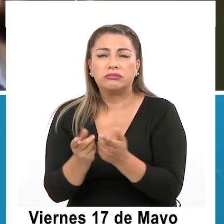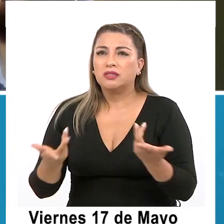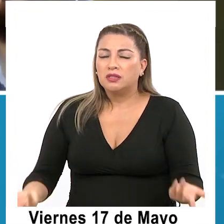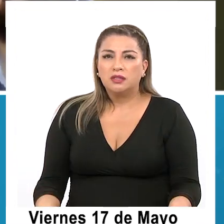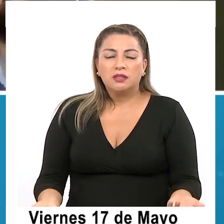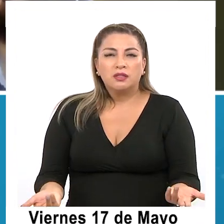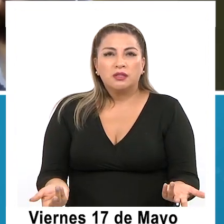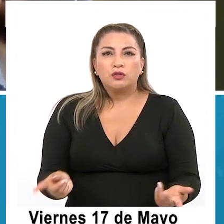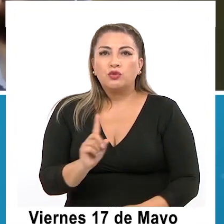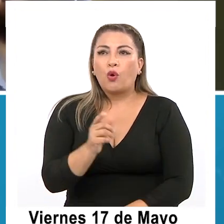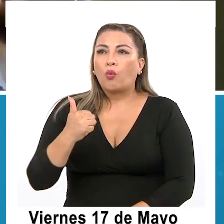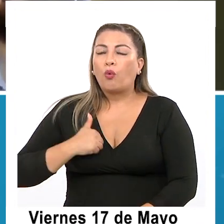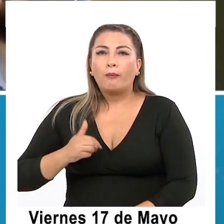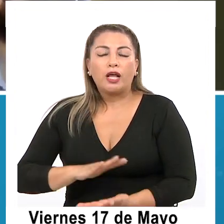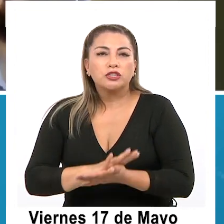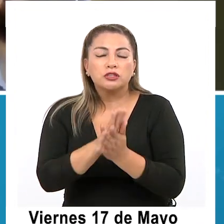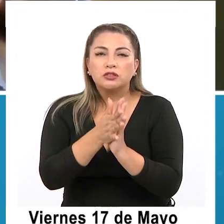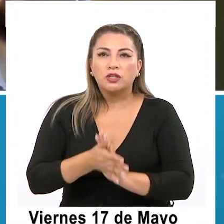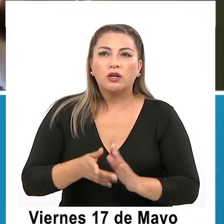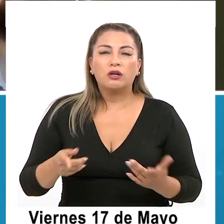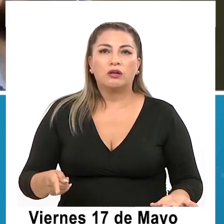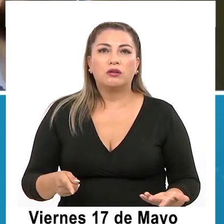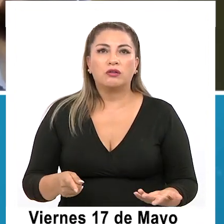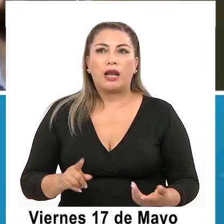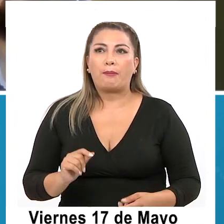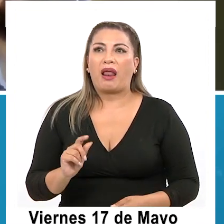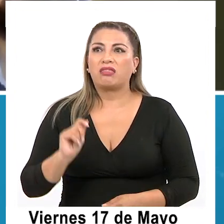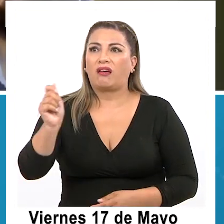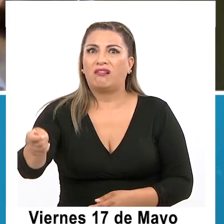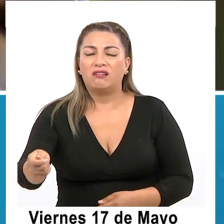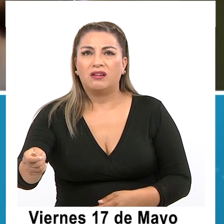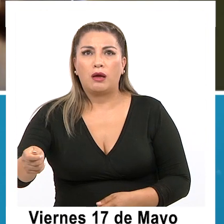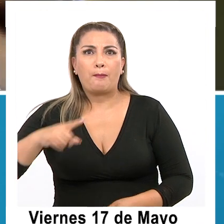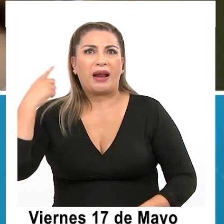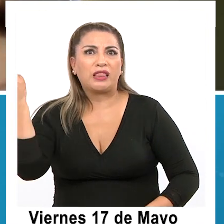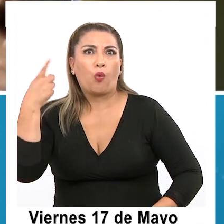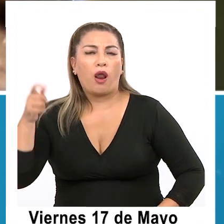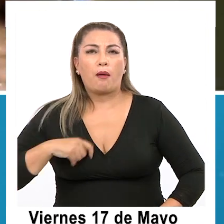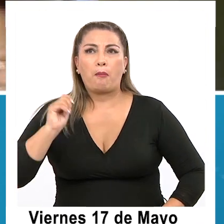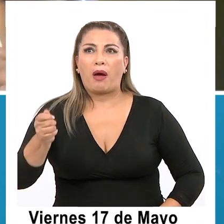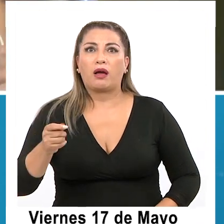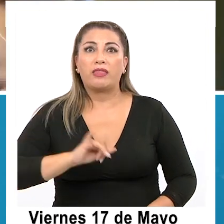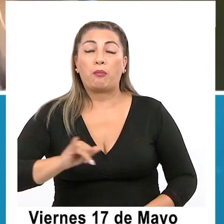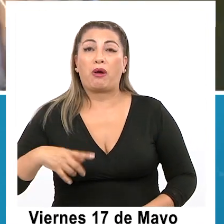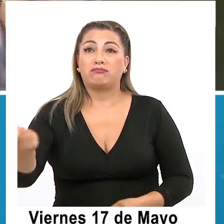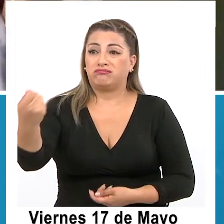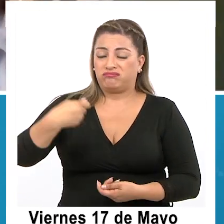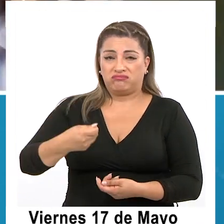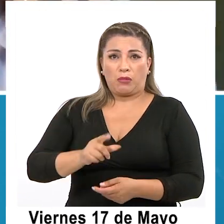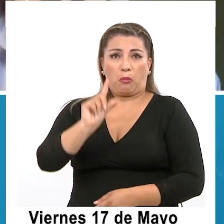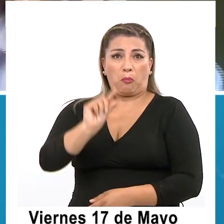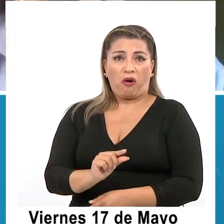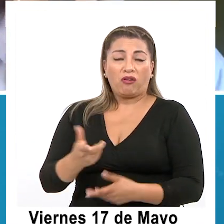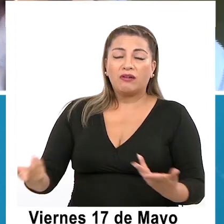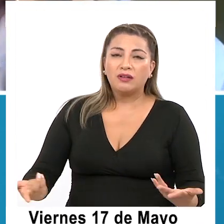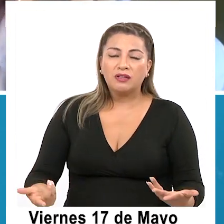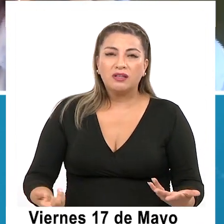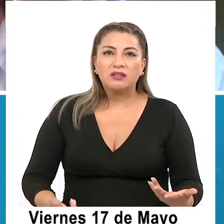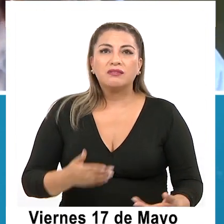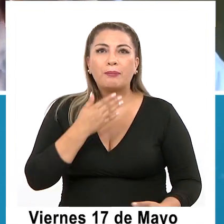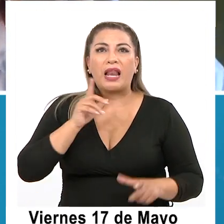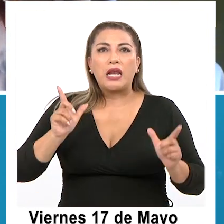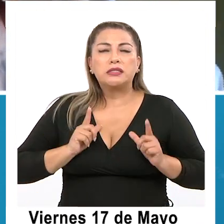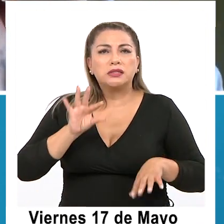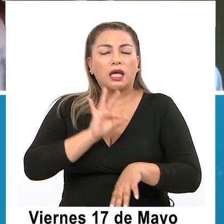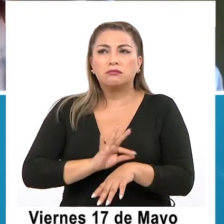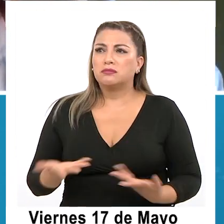restringidos, no están cubriendo, por ejemplo, los reembolsos y uno tiene que pagar particular y después reembolsar. Si además muchas veces rechazan las licencias,